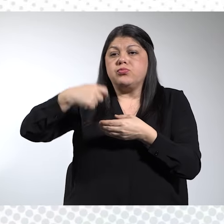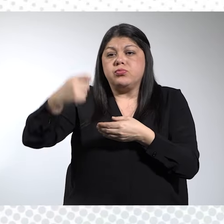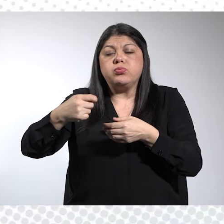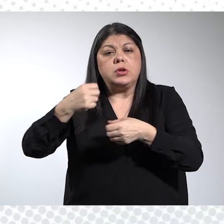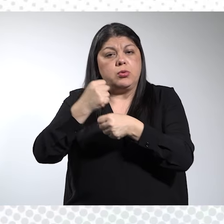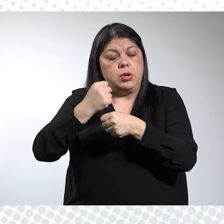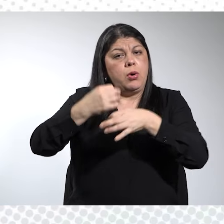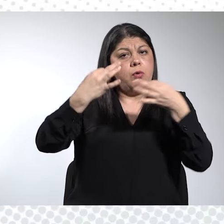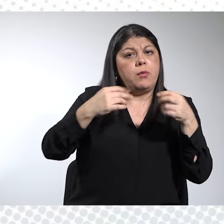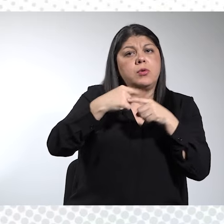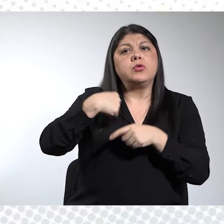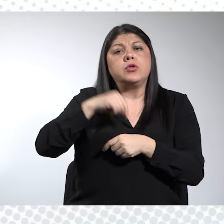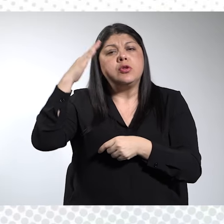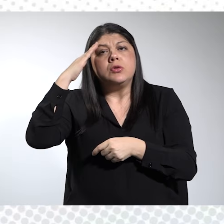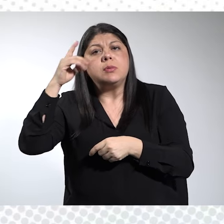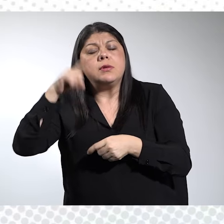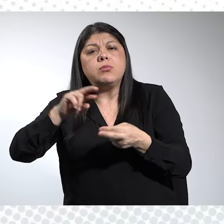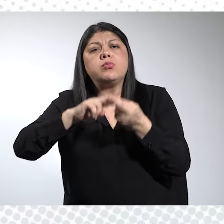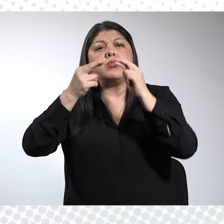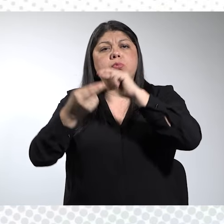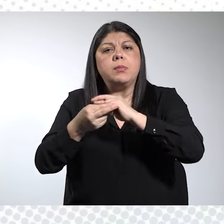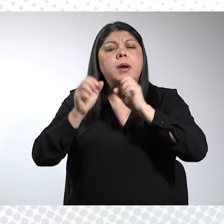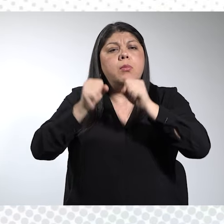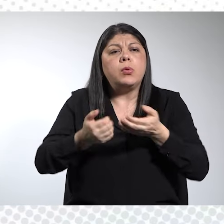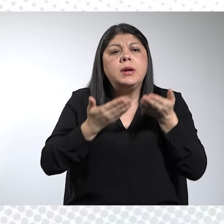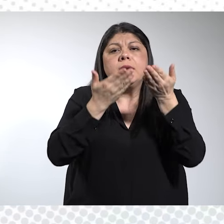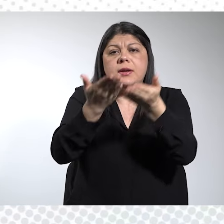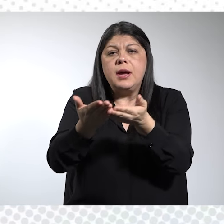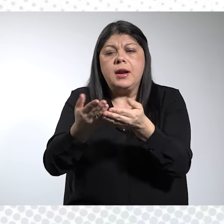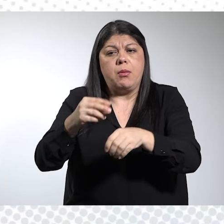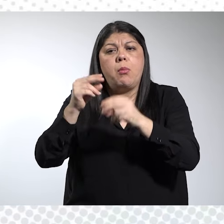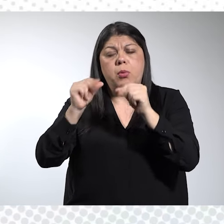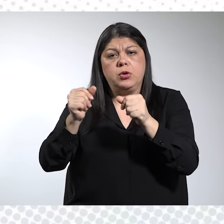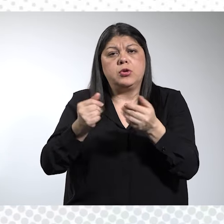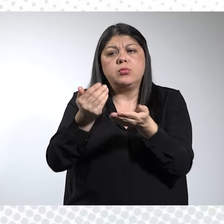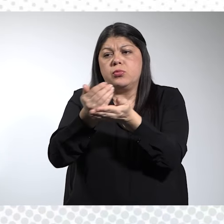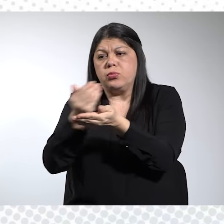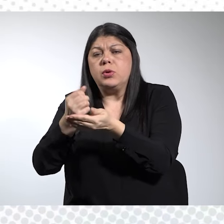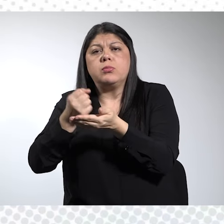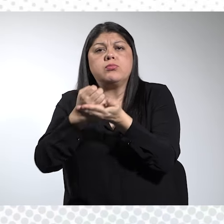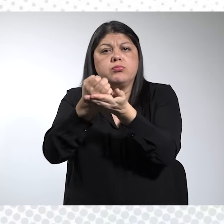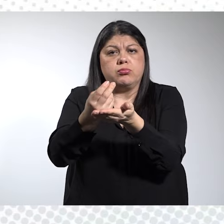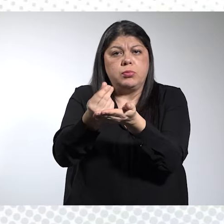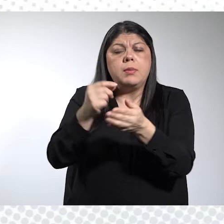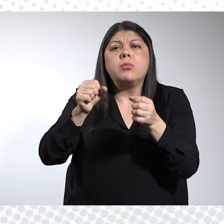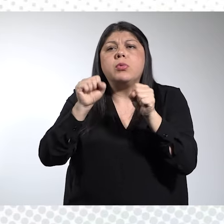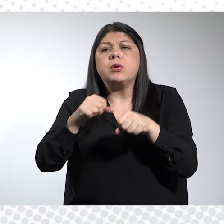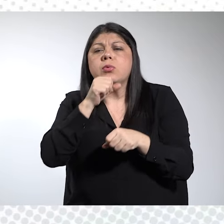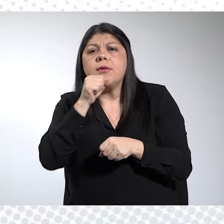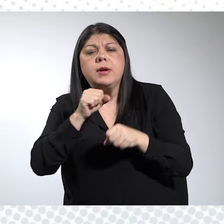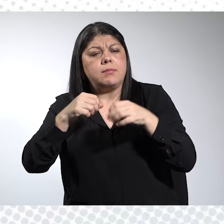en el sistema formal, pero también sabemos que hay que hacer una reforma para entregarles lo antes posible esos recursos para que puedan tener una